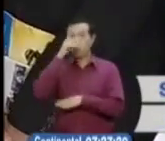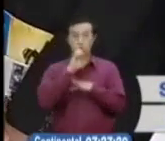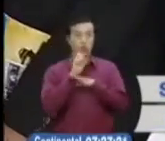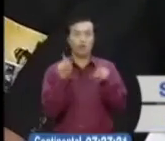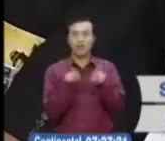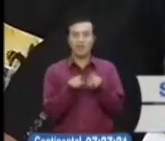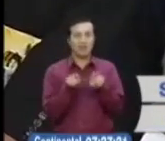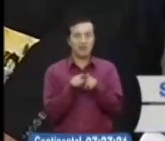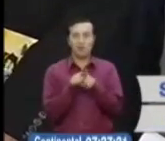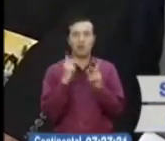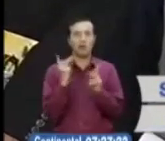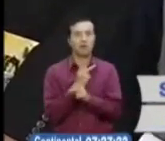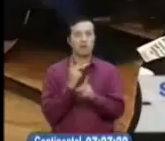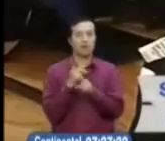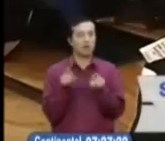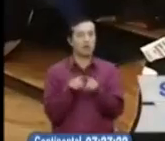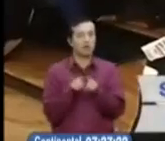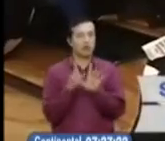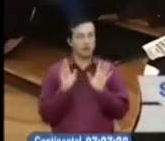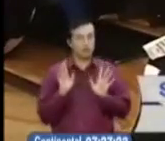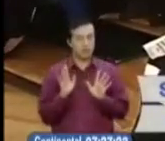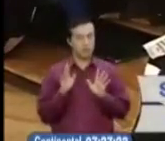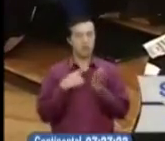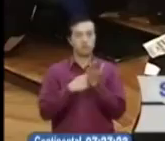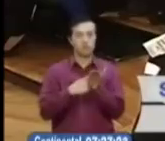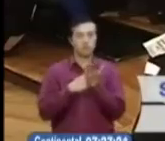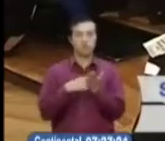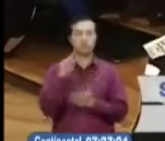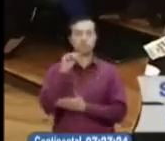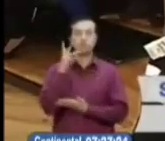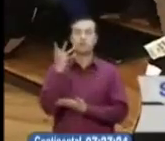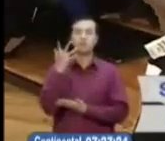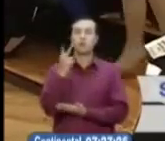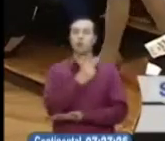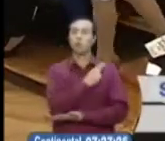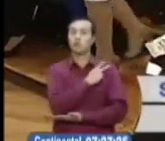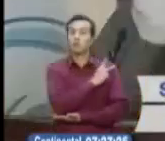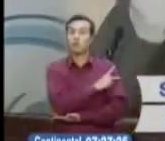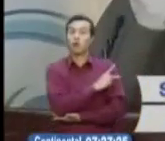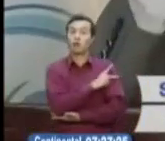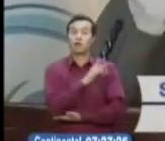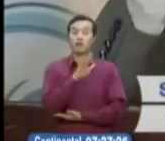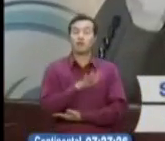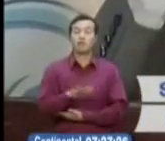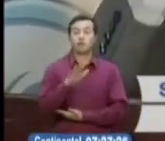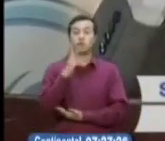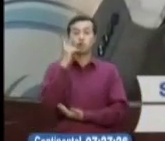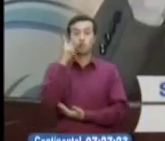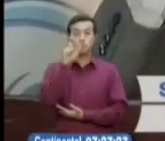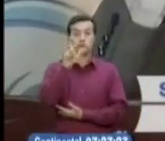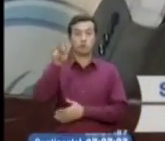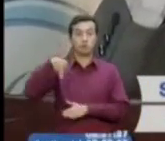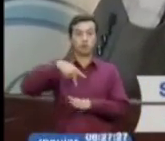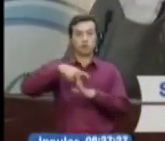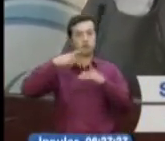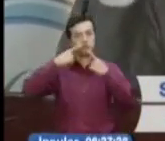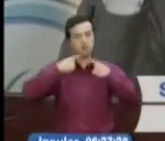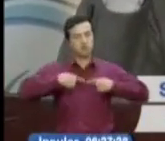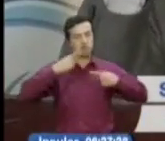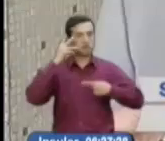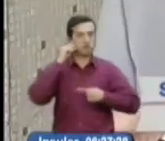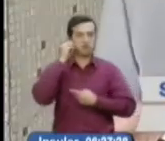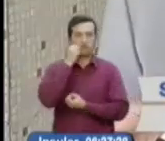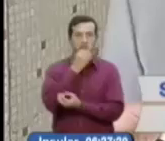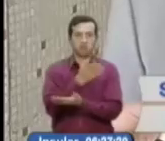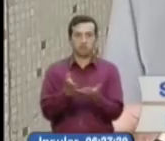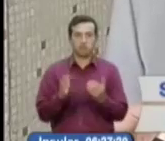ciertas vulnerabilidades con el Ecuador. En el foro que se realizó este martes en la Escuela Politécnica Nacional, dos de sus expertos compartieron experiencias en la